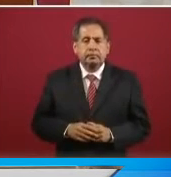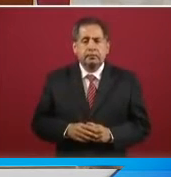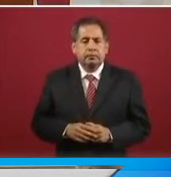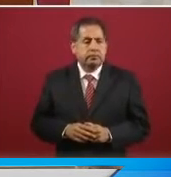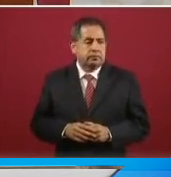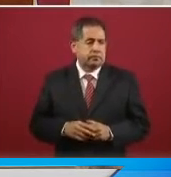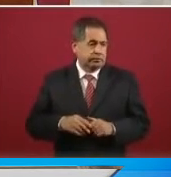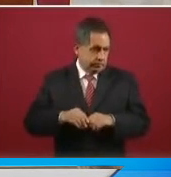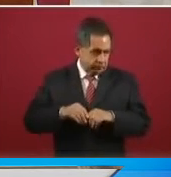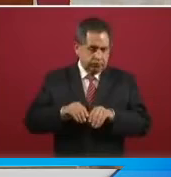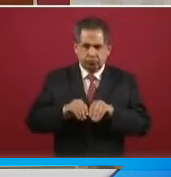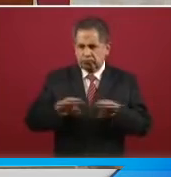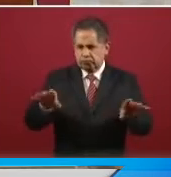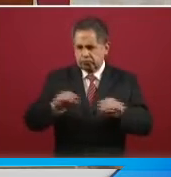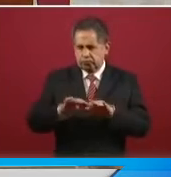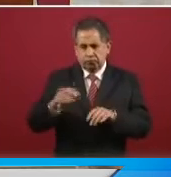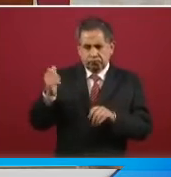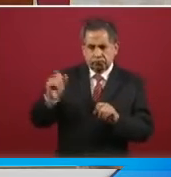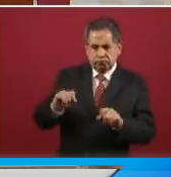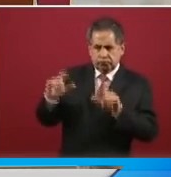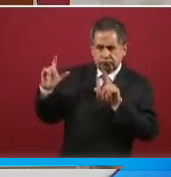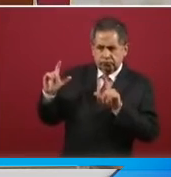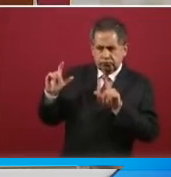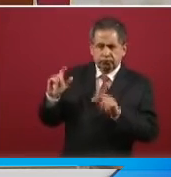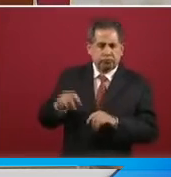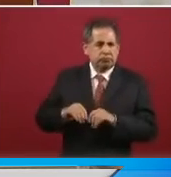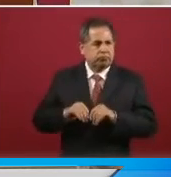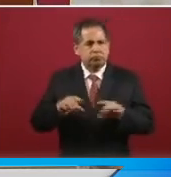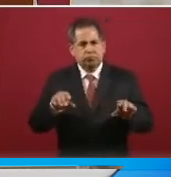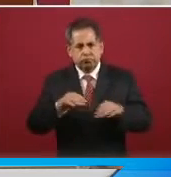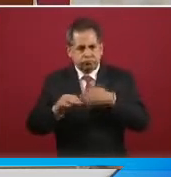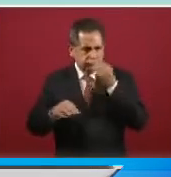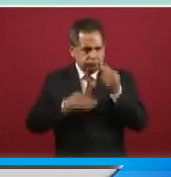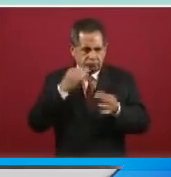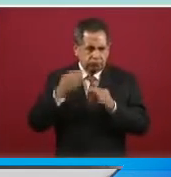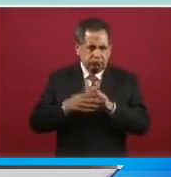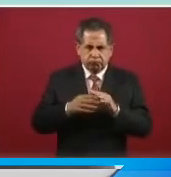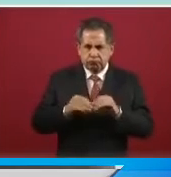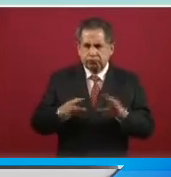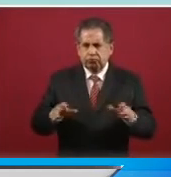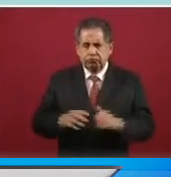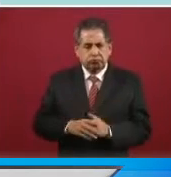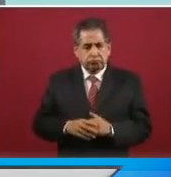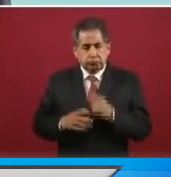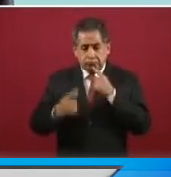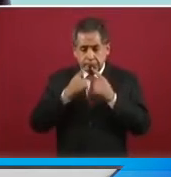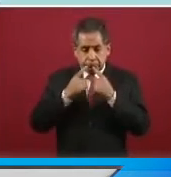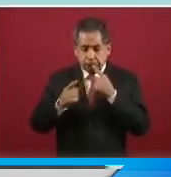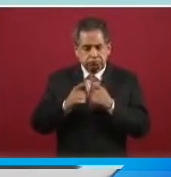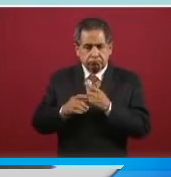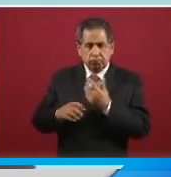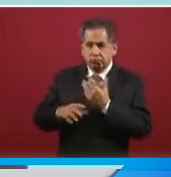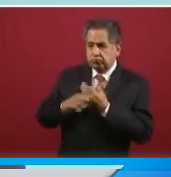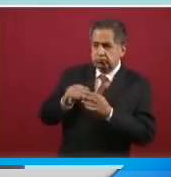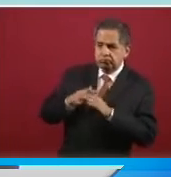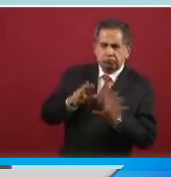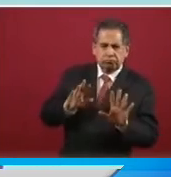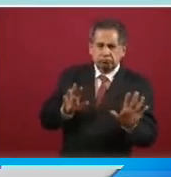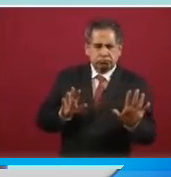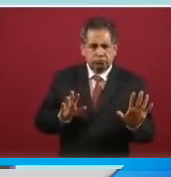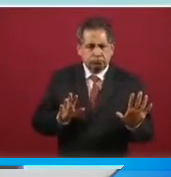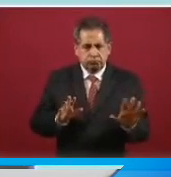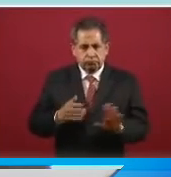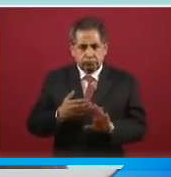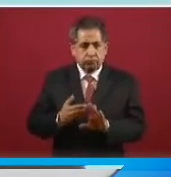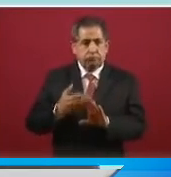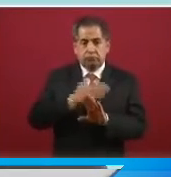se considera que la estrategia de México ha sido exitosa. Un punto importante que se abordó en la reciente reunión es el tema del armamento proveniente de